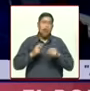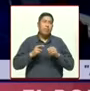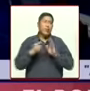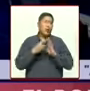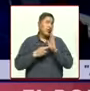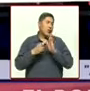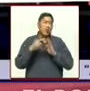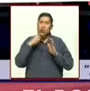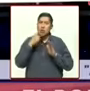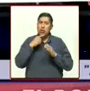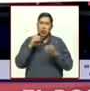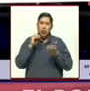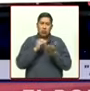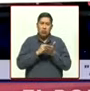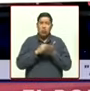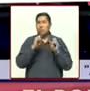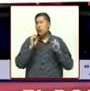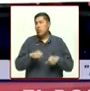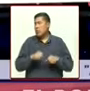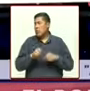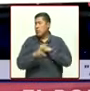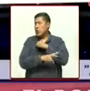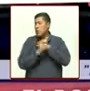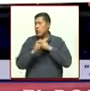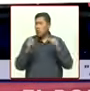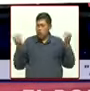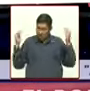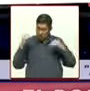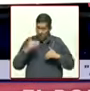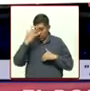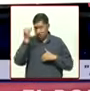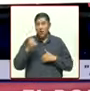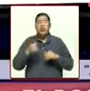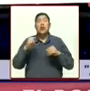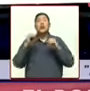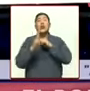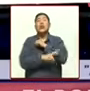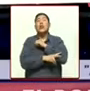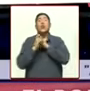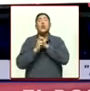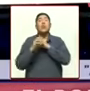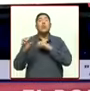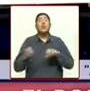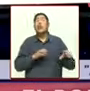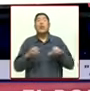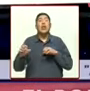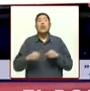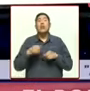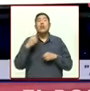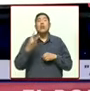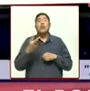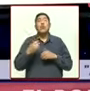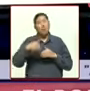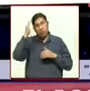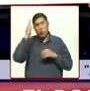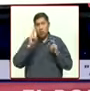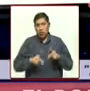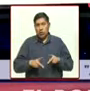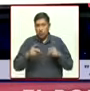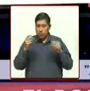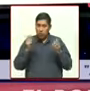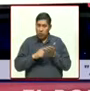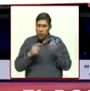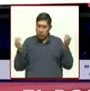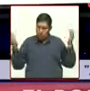penal. Y dicen que la tipificación puede ir en robo agravado. ¿Por qué? Porque el robo se cometió por 2 o más personas. Por eso se